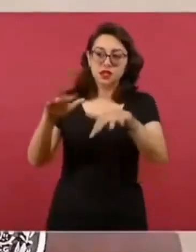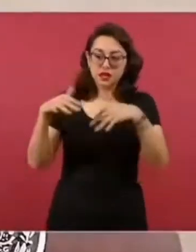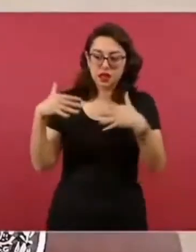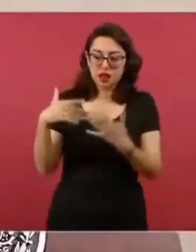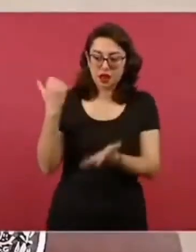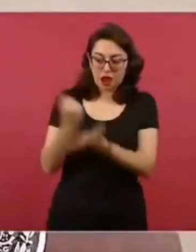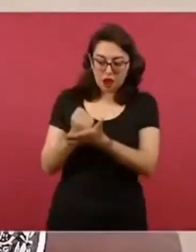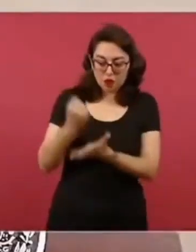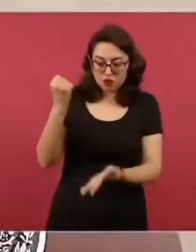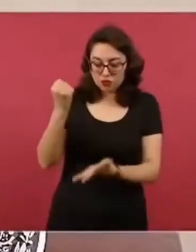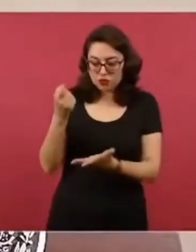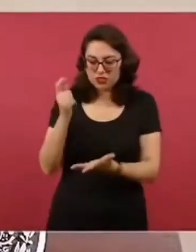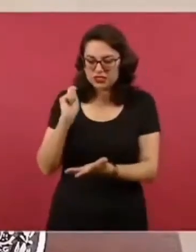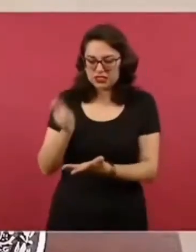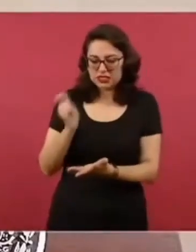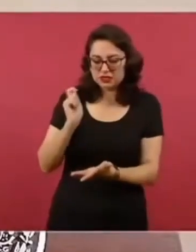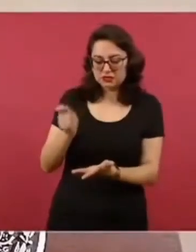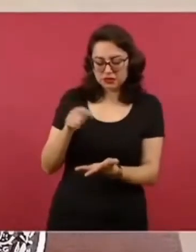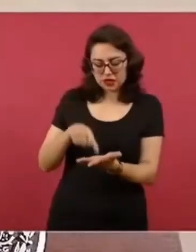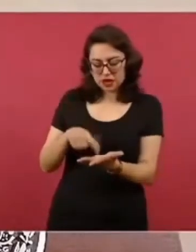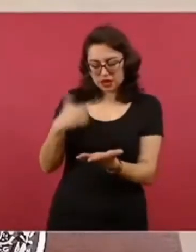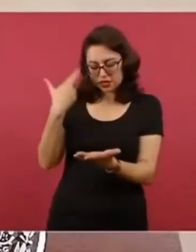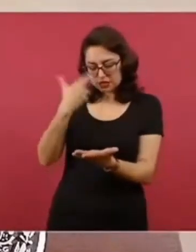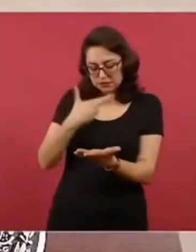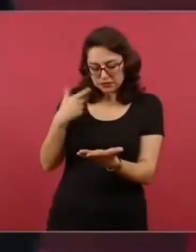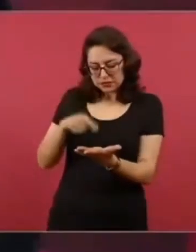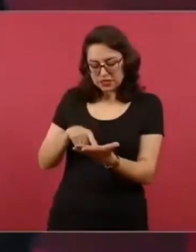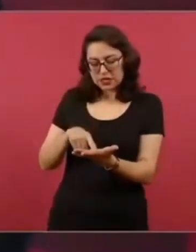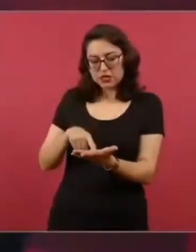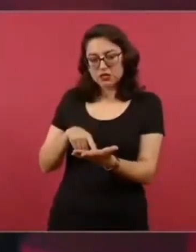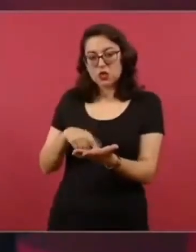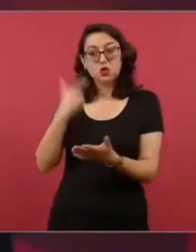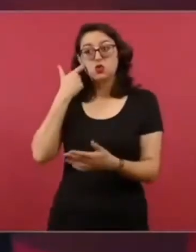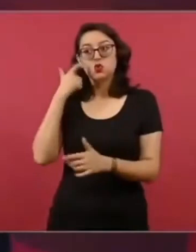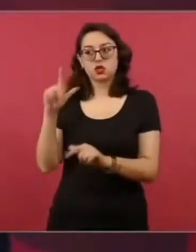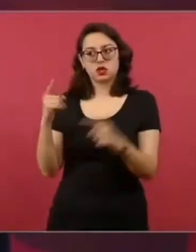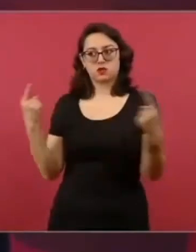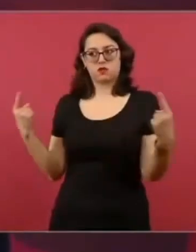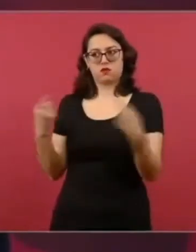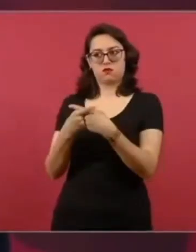y pues no quiero caer en una contradicción